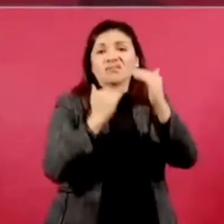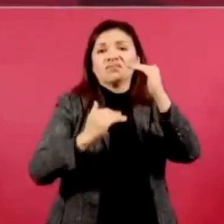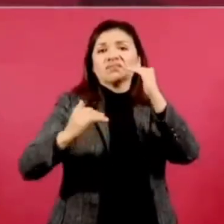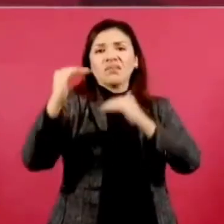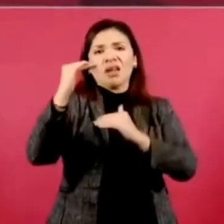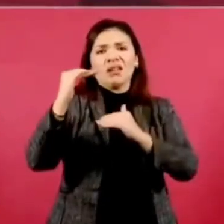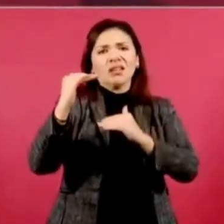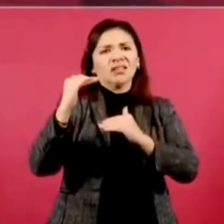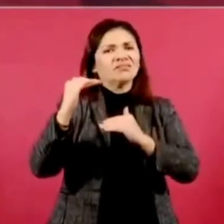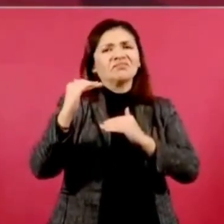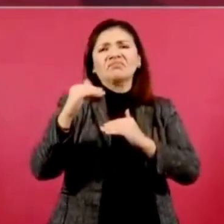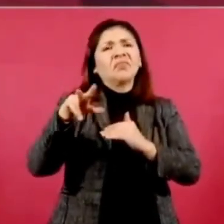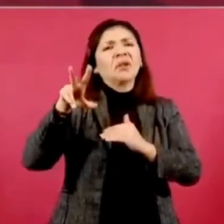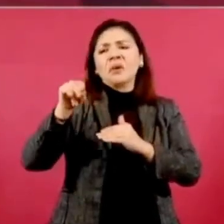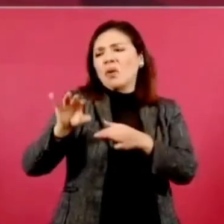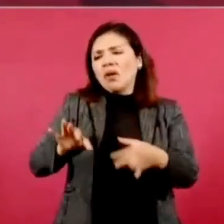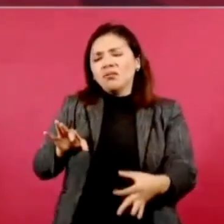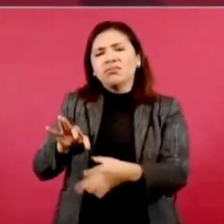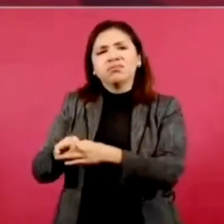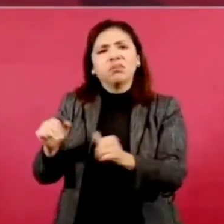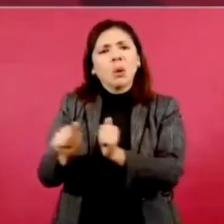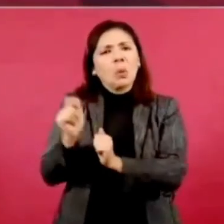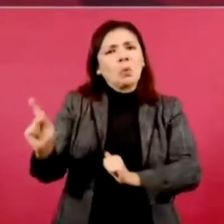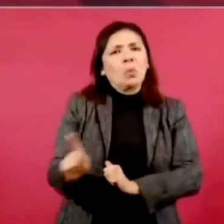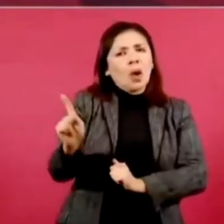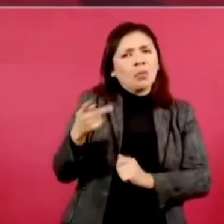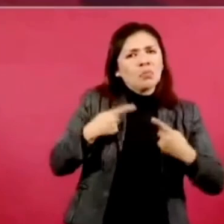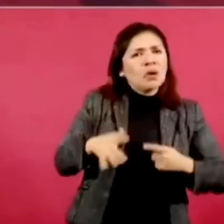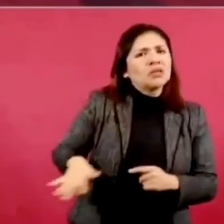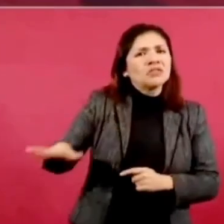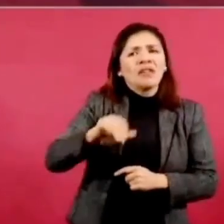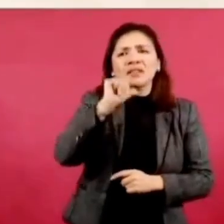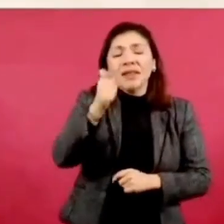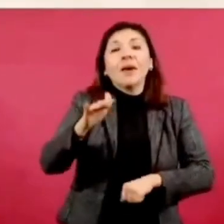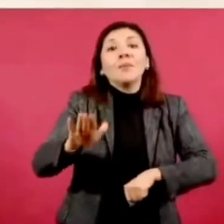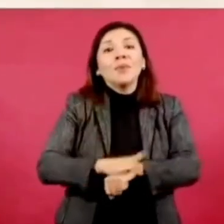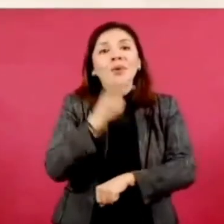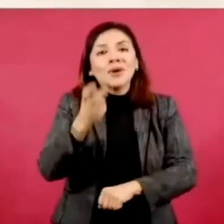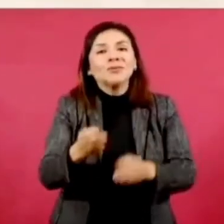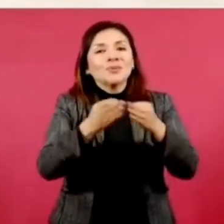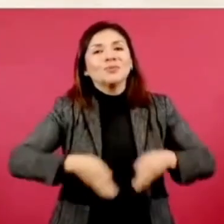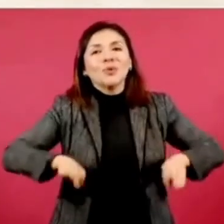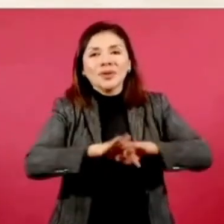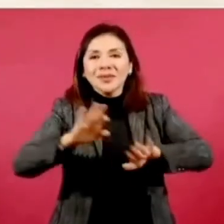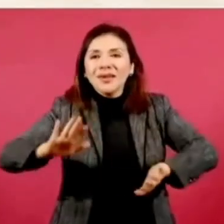totalmente divorciada del pueblo. Por eso se requiere la reforma.